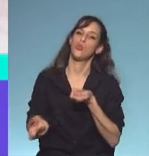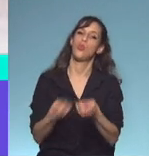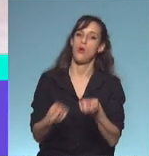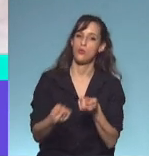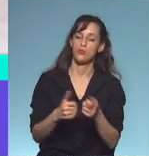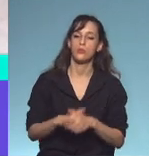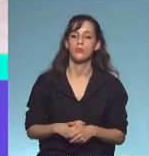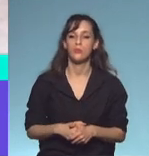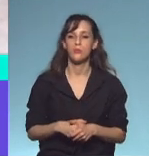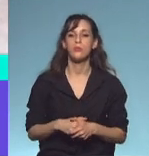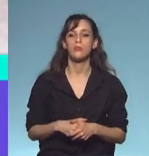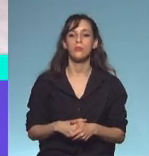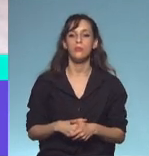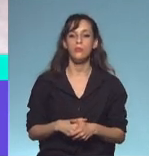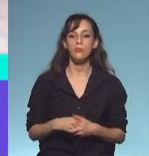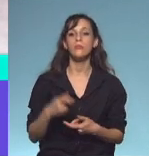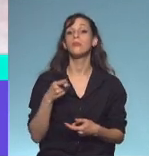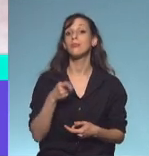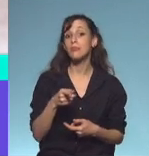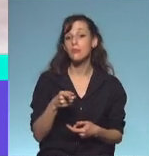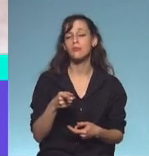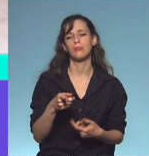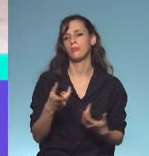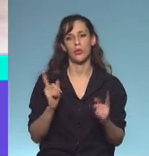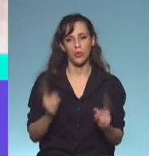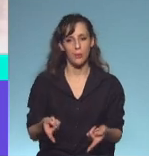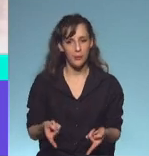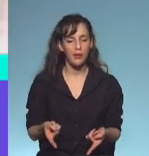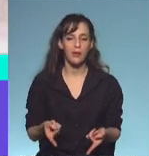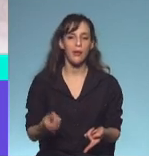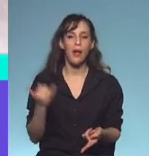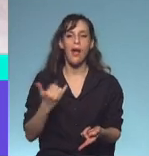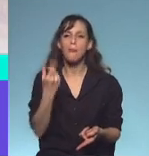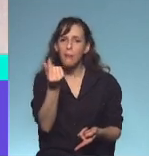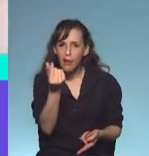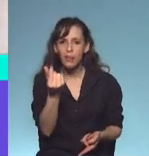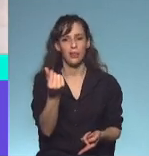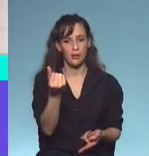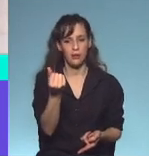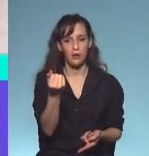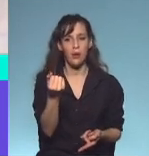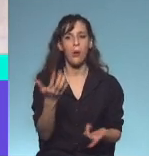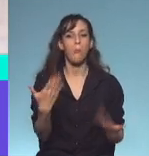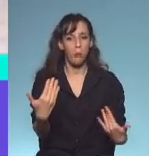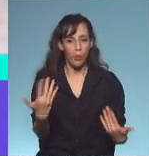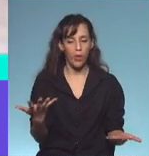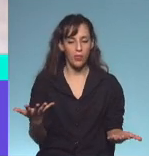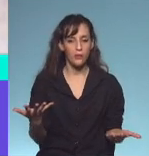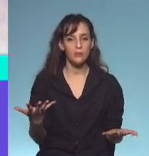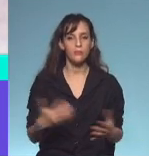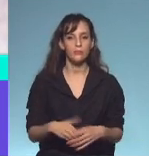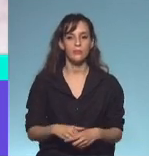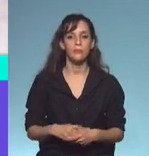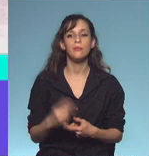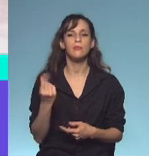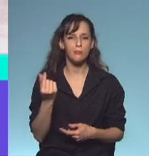parte importante de esos activos financieros son líquidos también, o sea que existe la liquidez suficiente para hacer frente